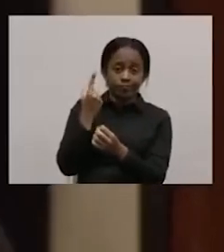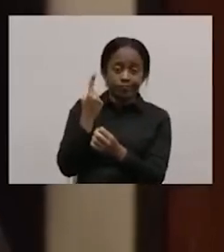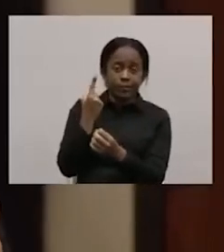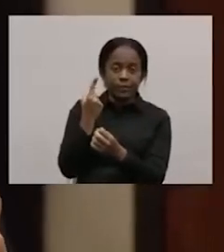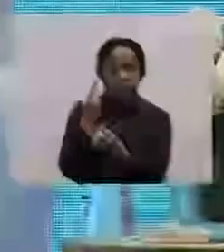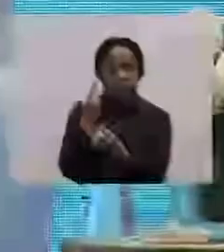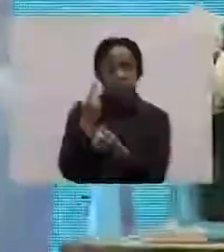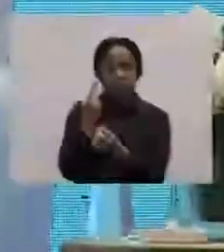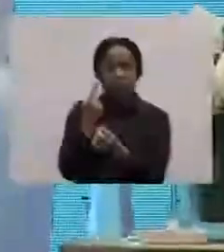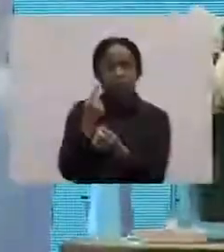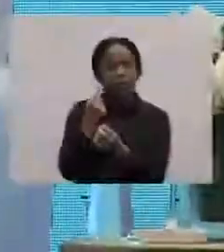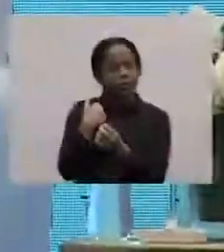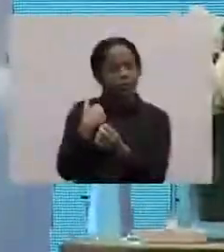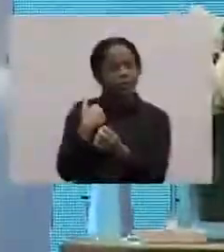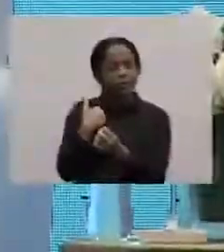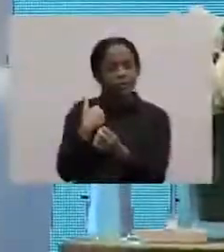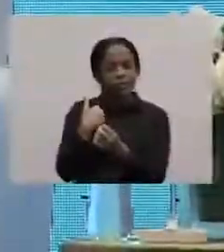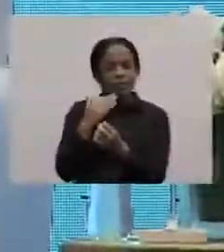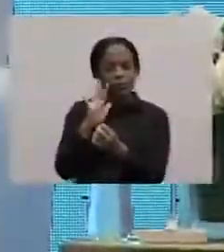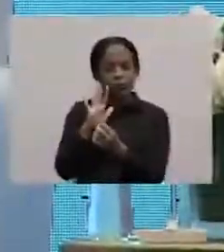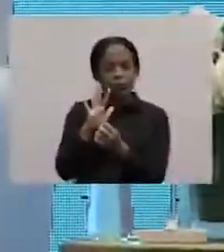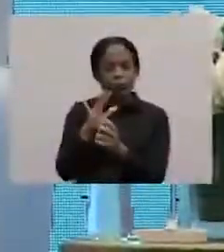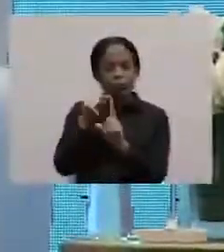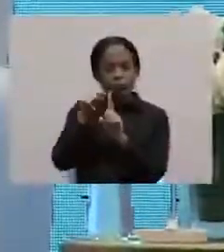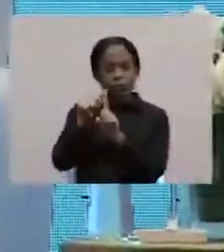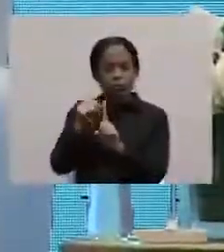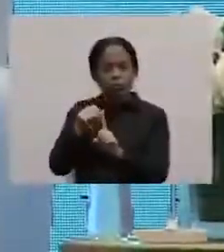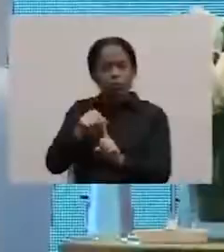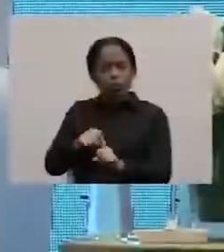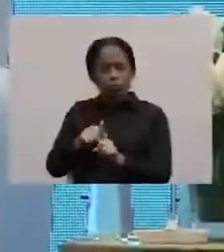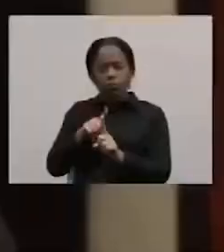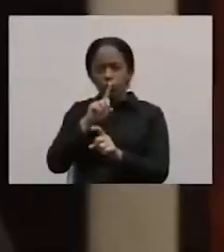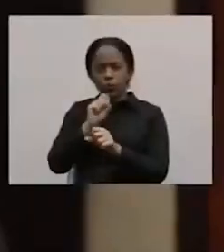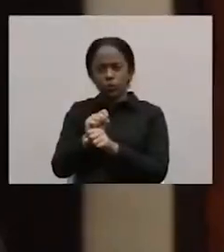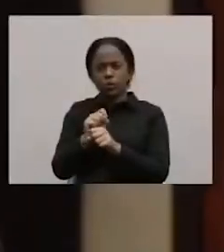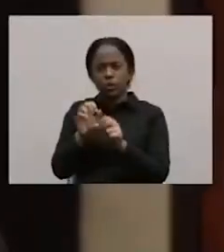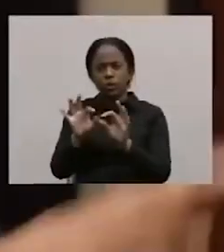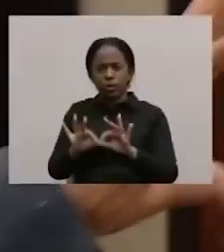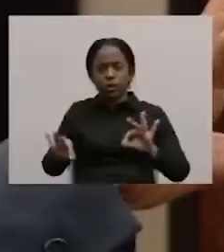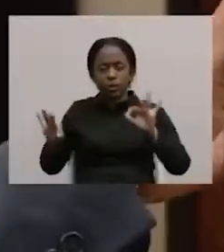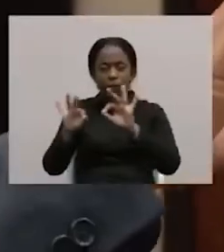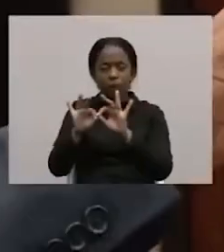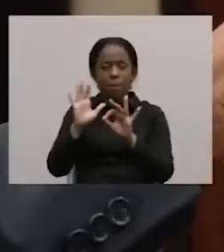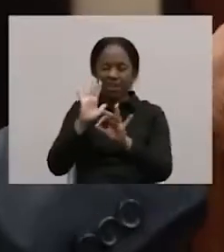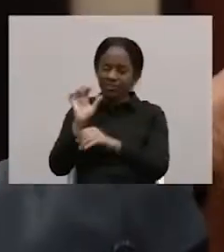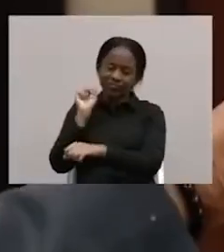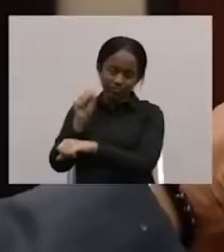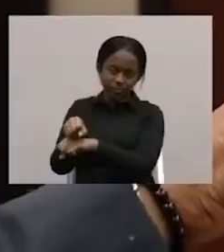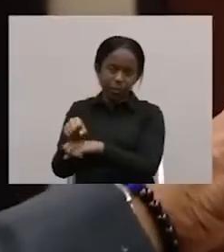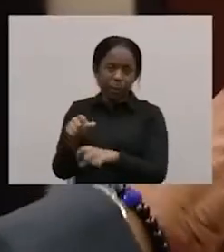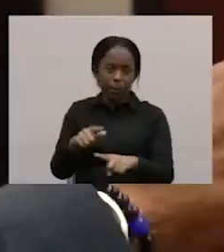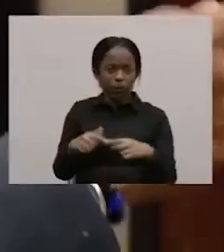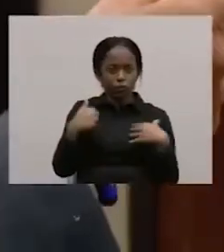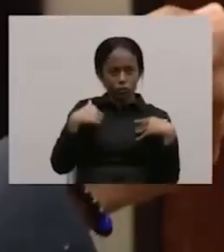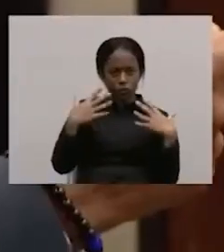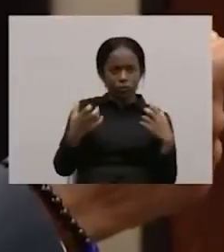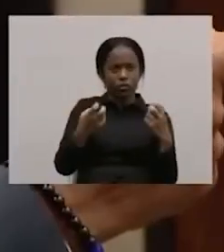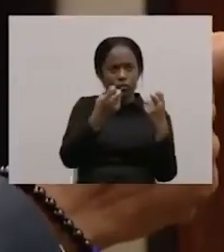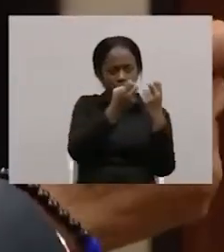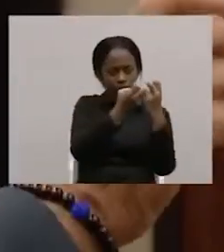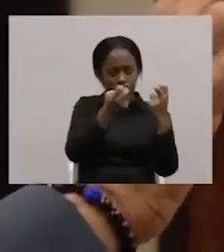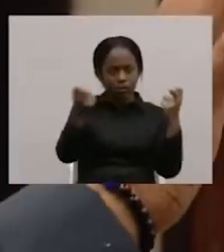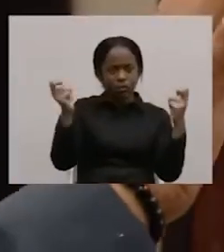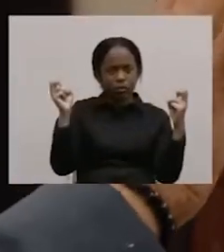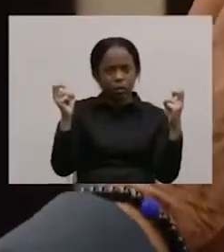tienen esos argumentos fútiles van a ser derrotados. Entonces yo quiero que el panel